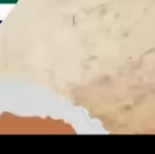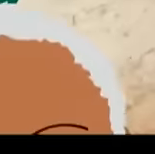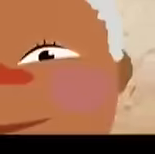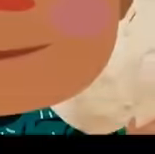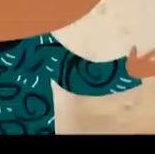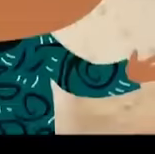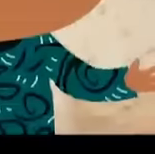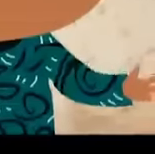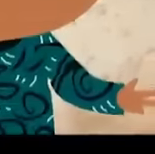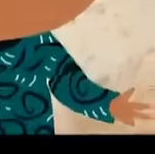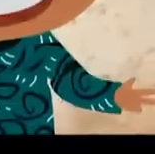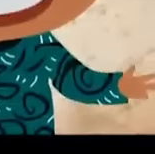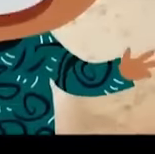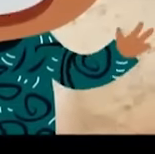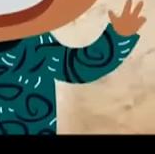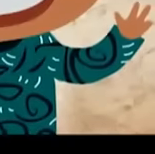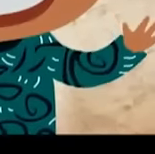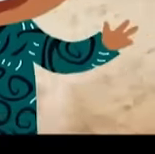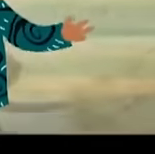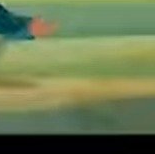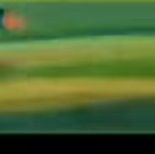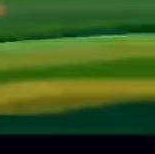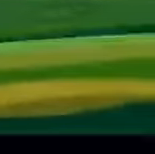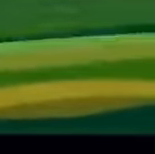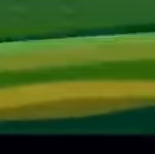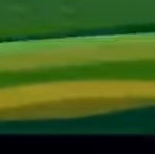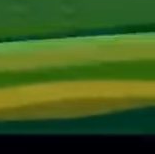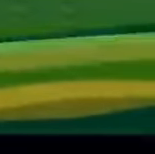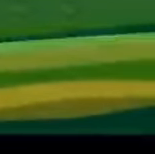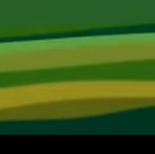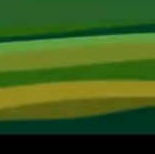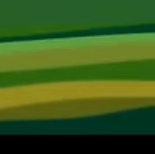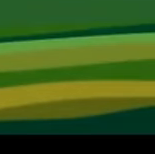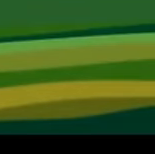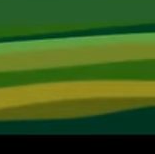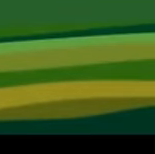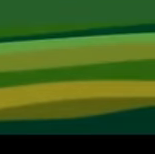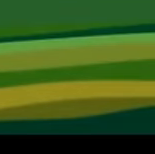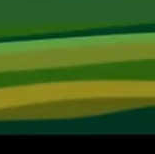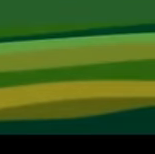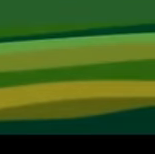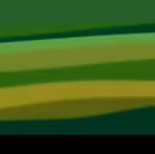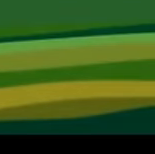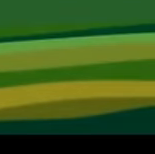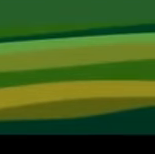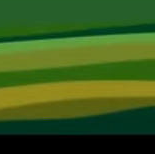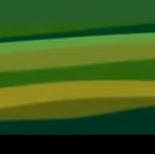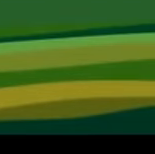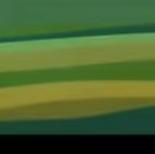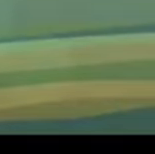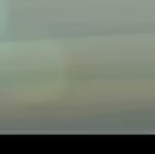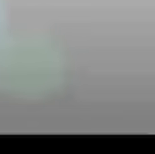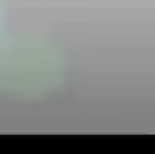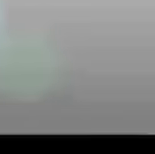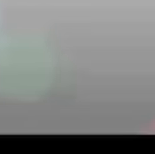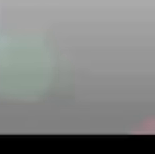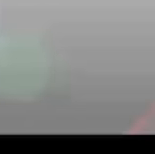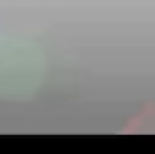puedes demostrar respeto a todas las personas, apreciando sus sentimientos y pensamientos, sin importar que sean diferentes a los tuyos.